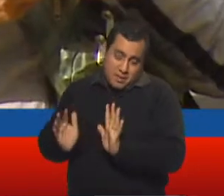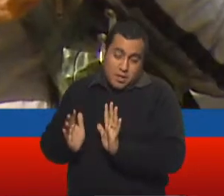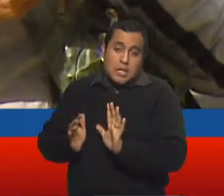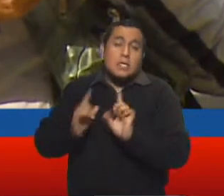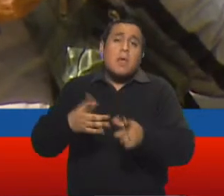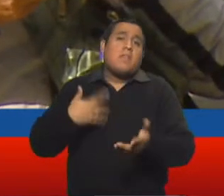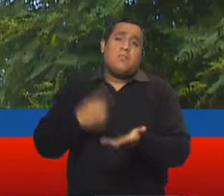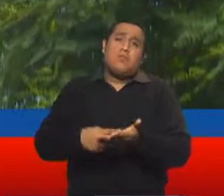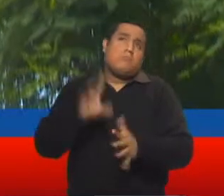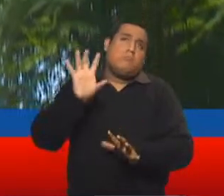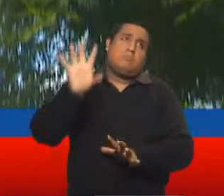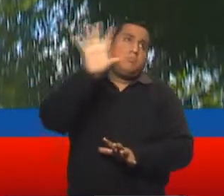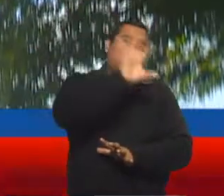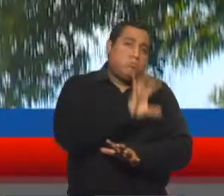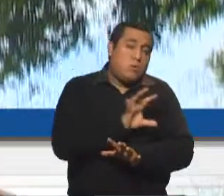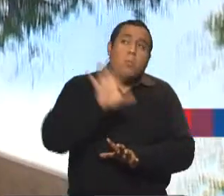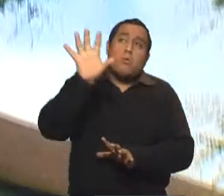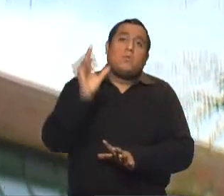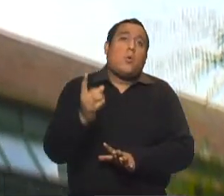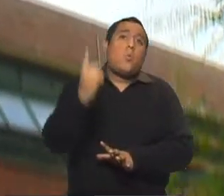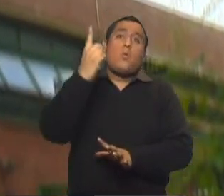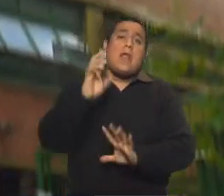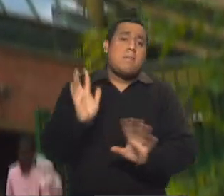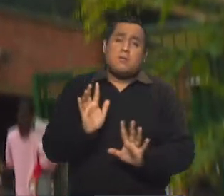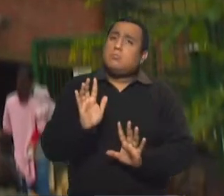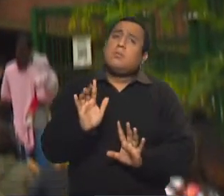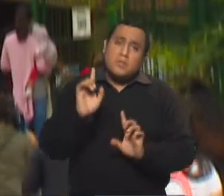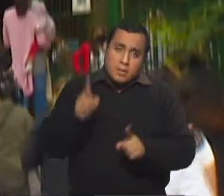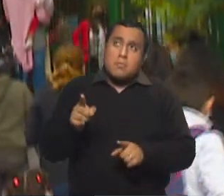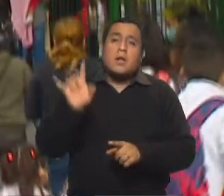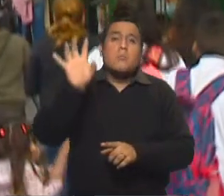regionales, no solo de una provincia en particular, sino también en diálogo interjurisdiccional.